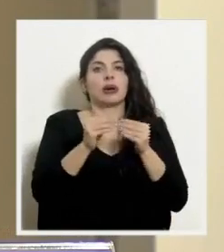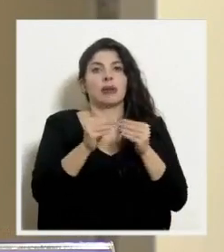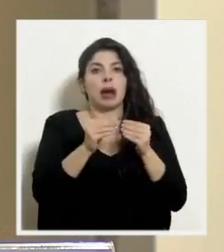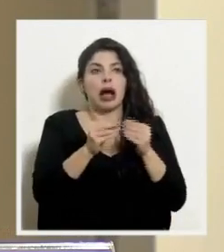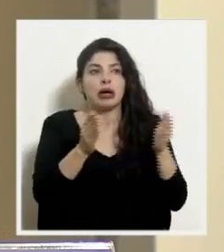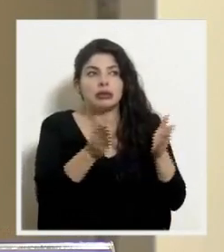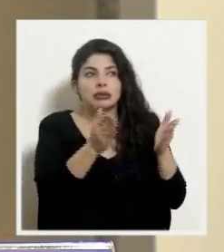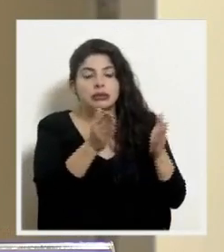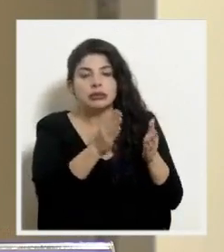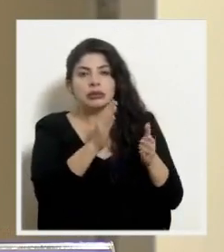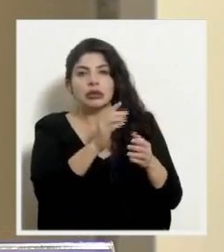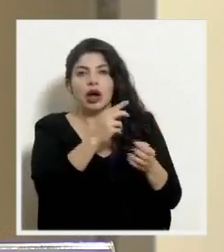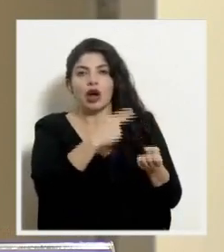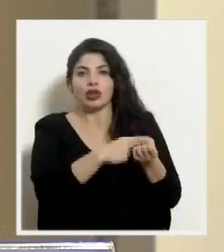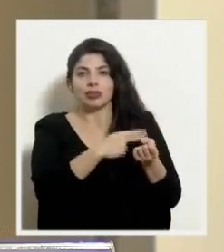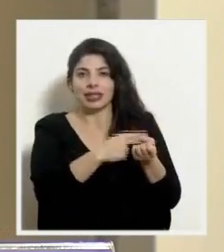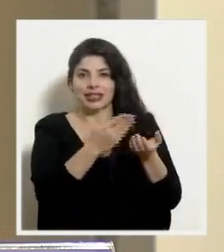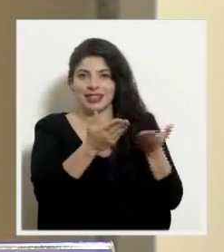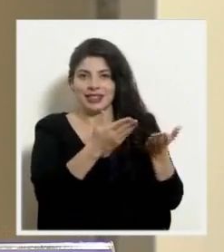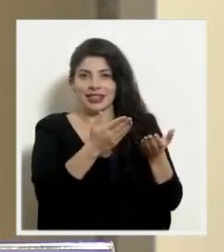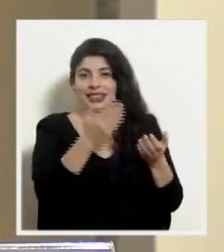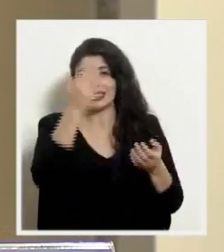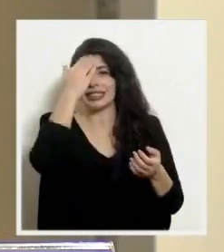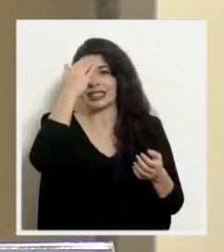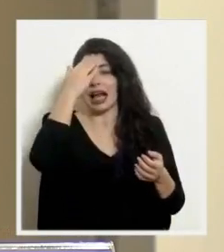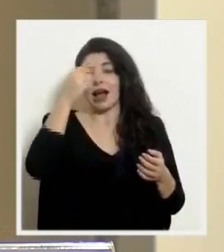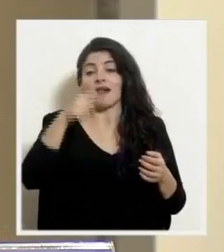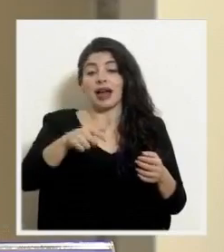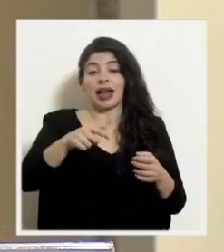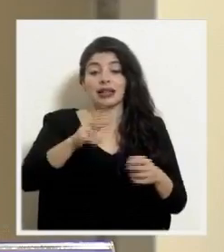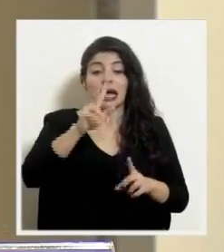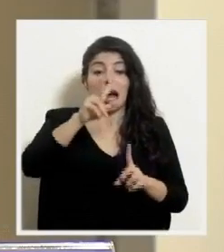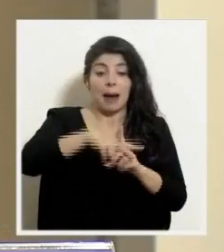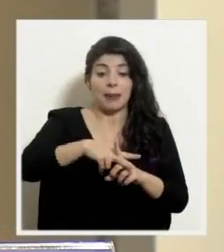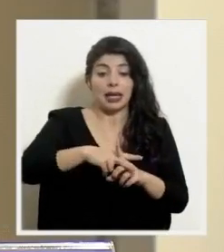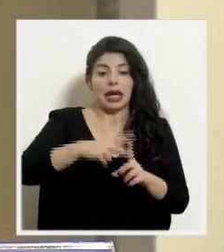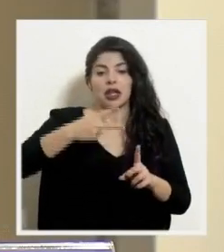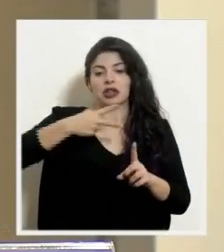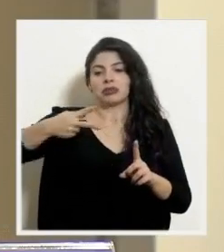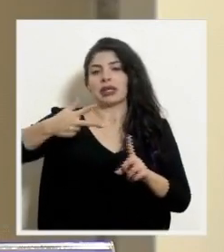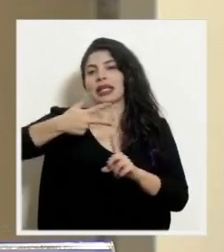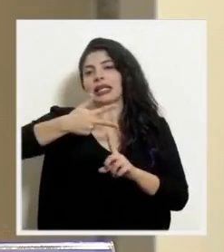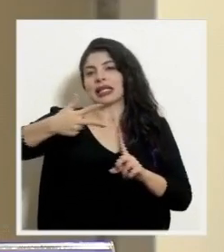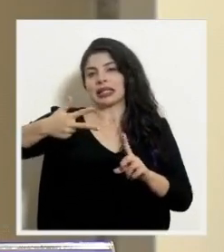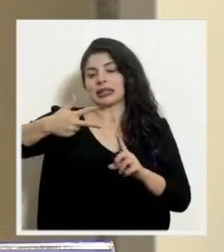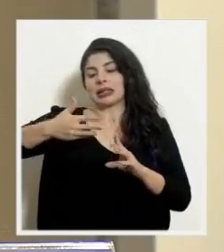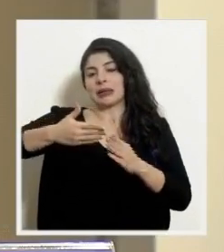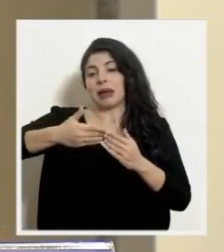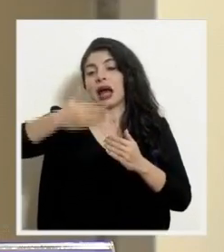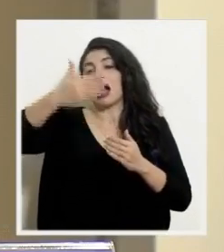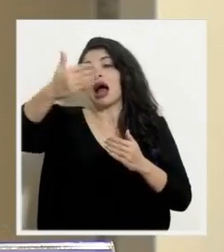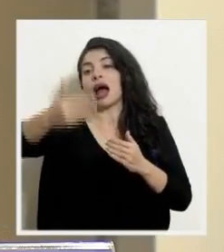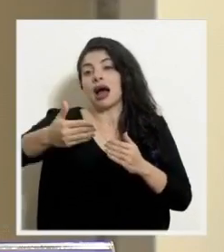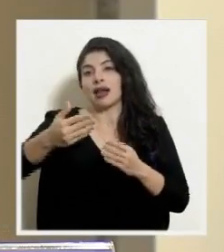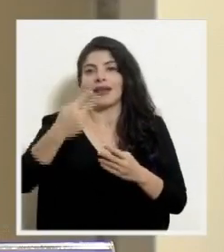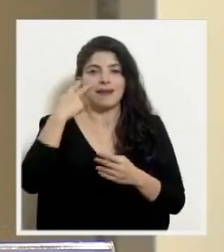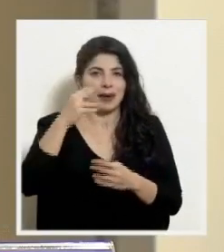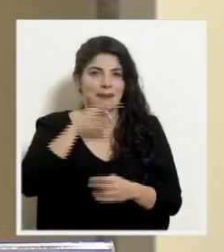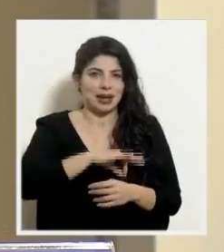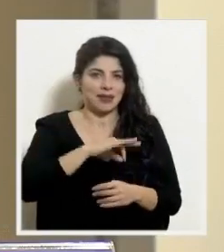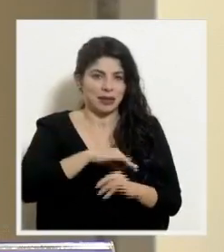hospitalarios, aún sabiendo que la cola va 2 o 3 semanas más allá del momento en que se registra la alza en los